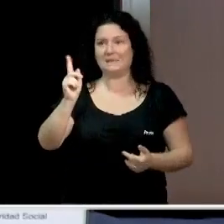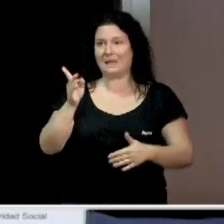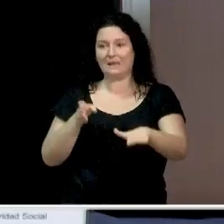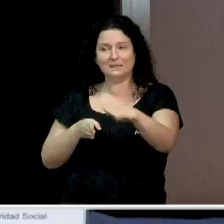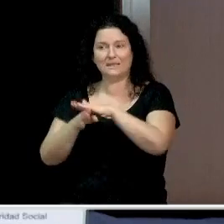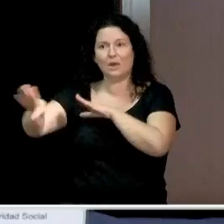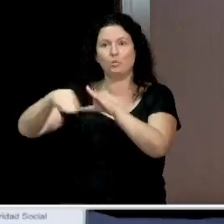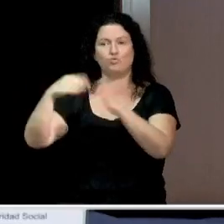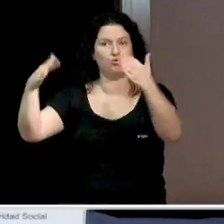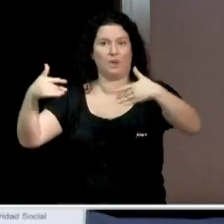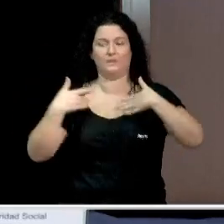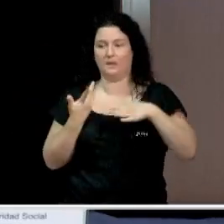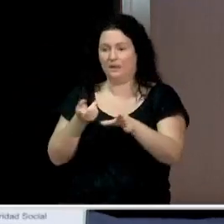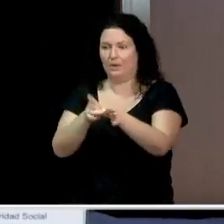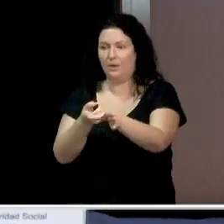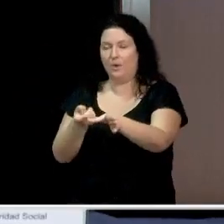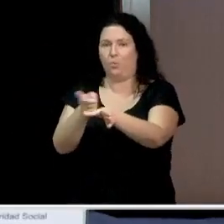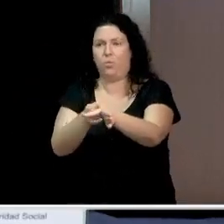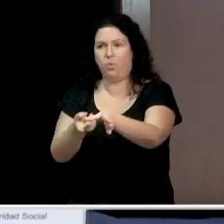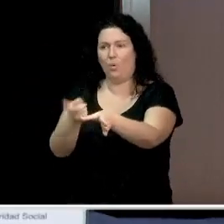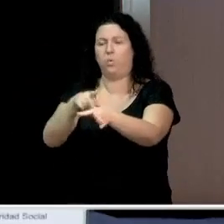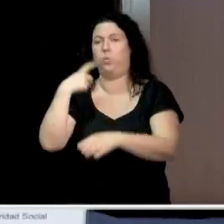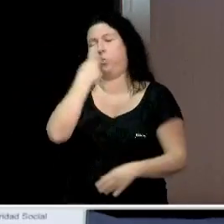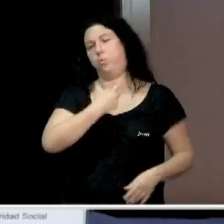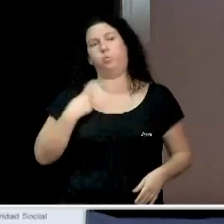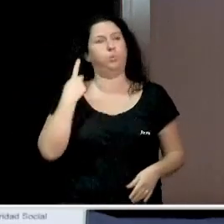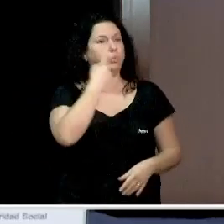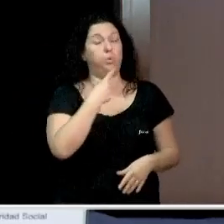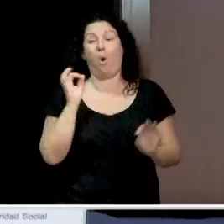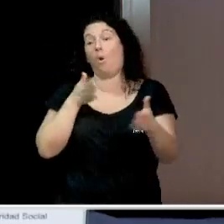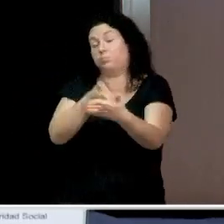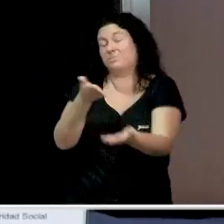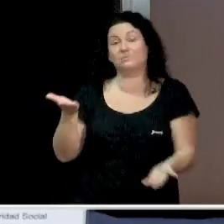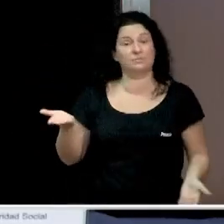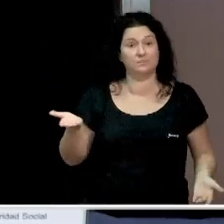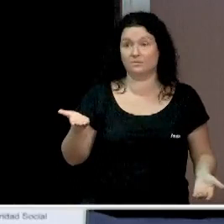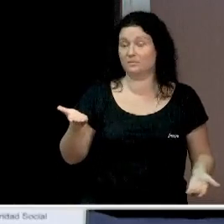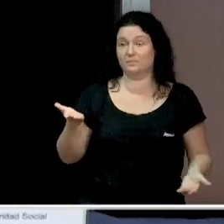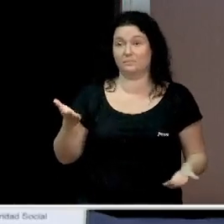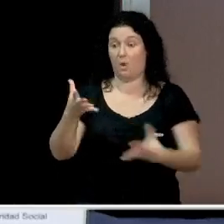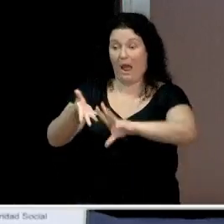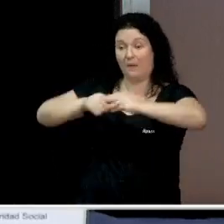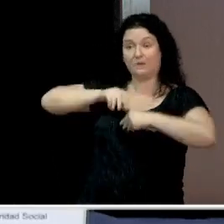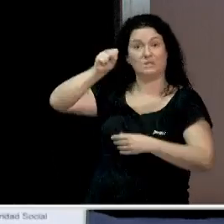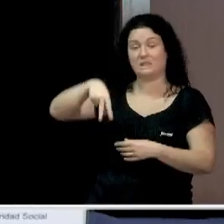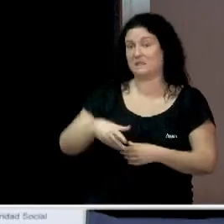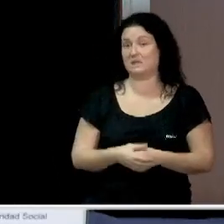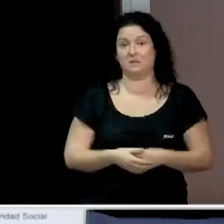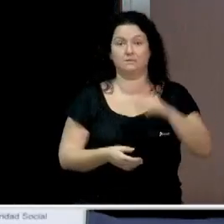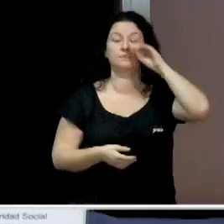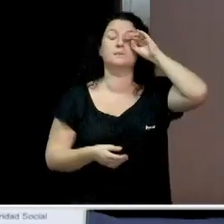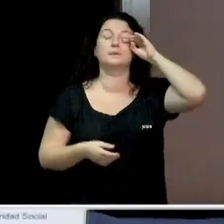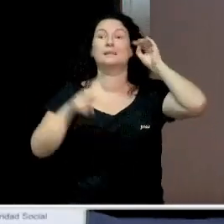lo tanto, le resultan de difícil accesibilidad, cuando no directamente inaccesibles. Mucho más marginalmente, aunque hay que